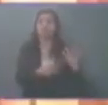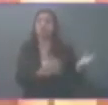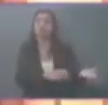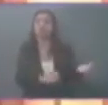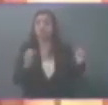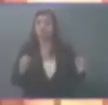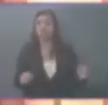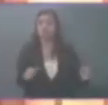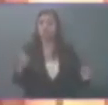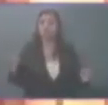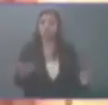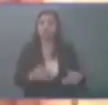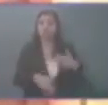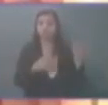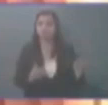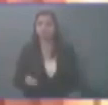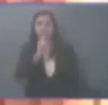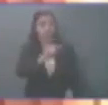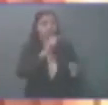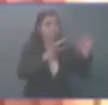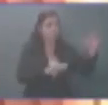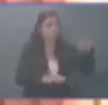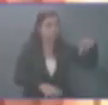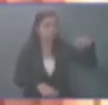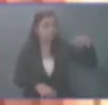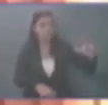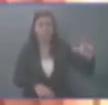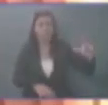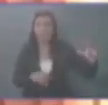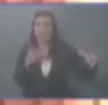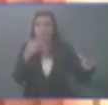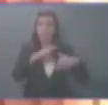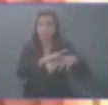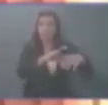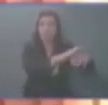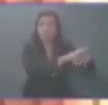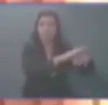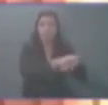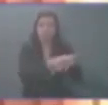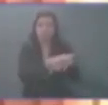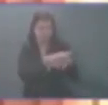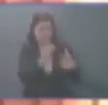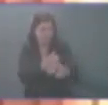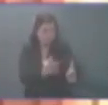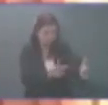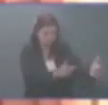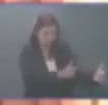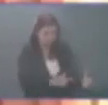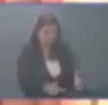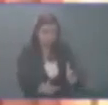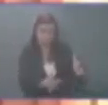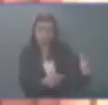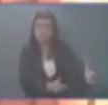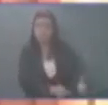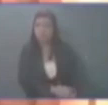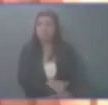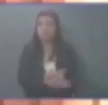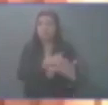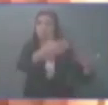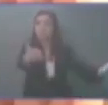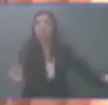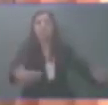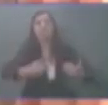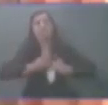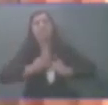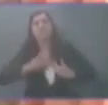La FPL asesinó a 1.500 guerrilleros combatientes en el Paracental. Señor,